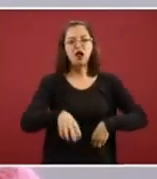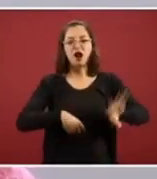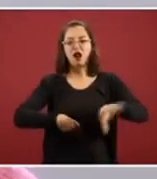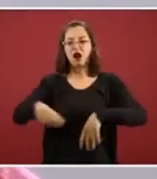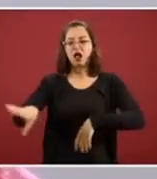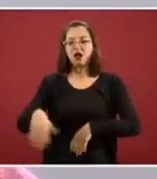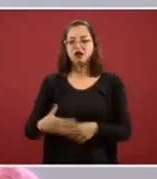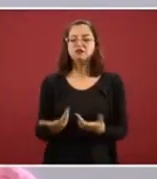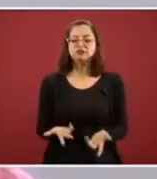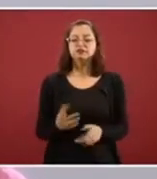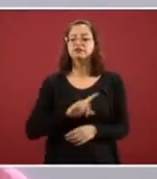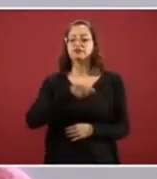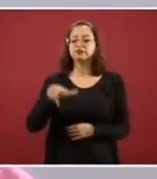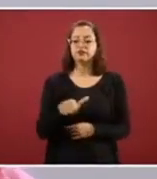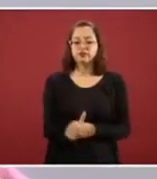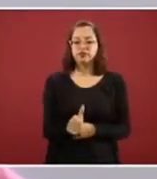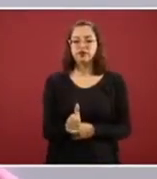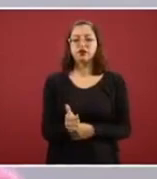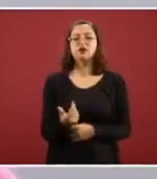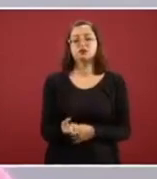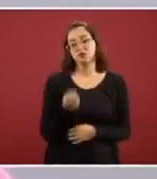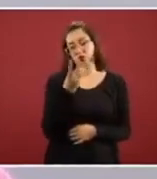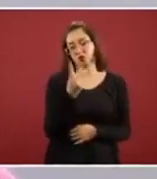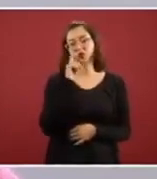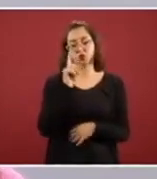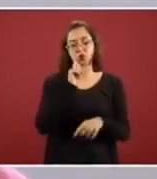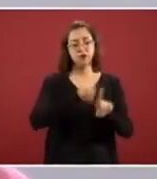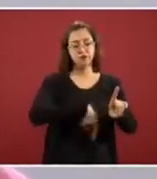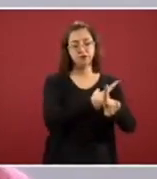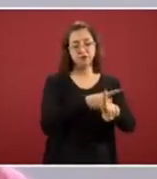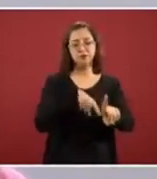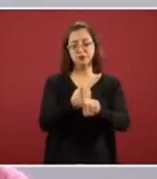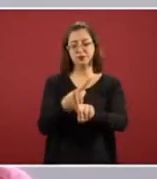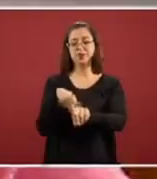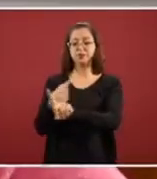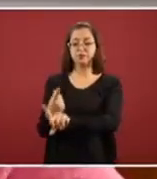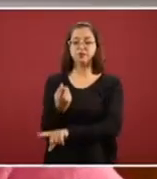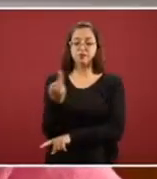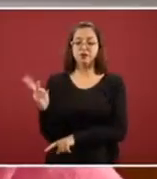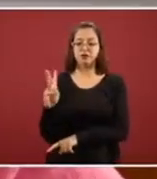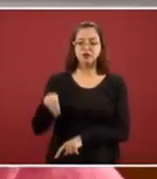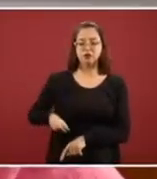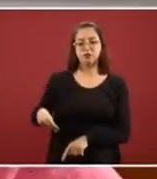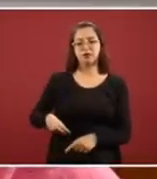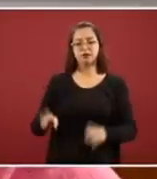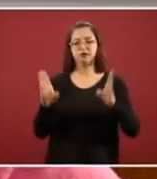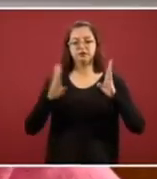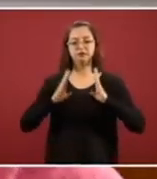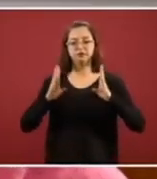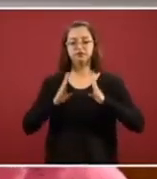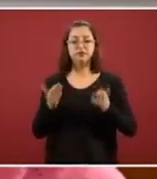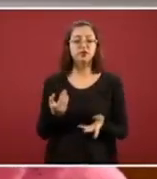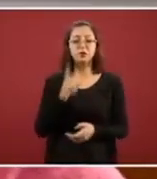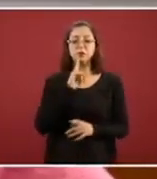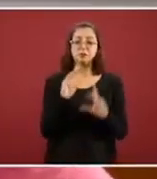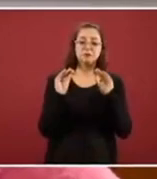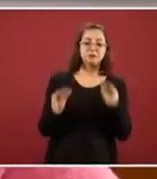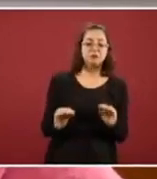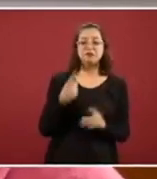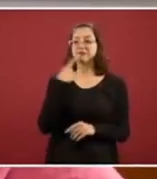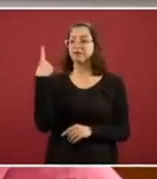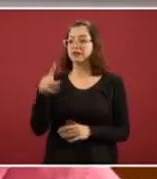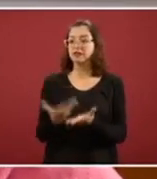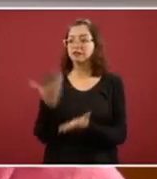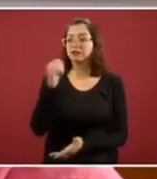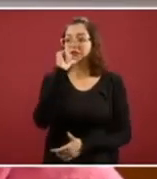en ese año fueron a 4 mujeres que fueron violadas por militares en mi pueblo y no lo denunciaron por el miedo.